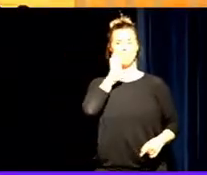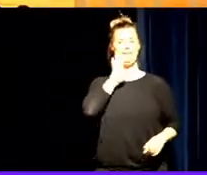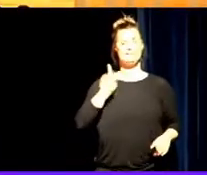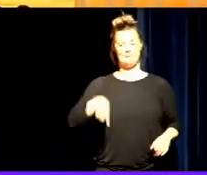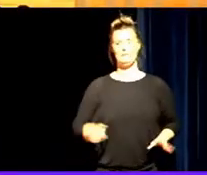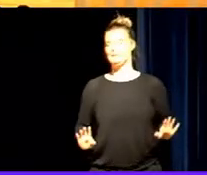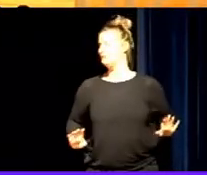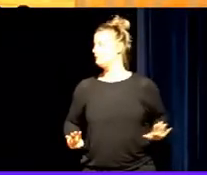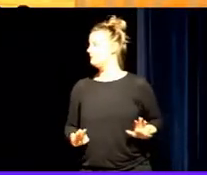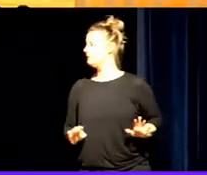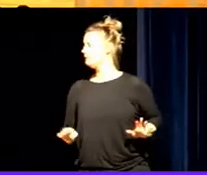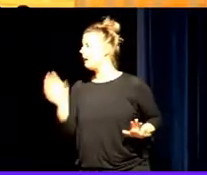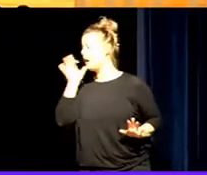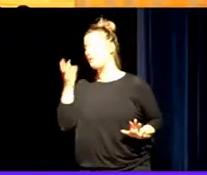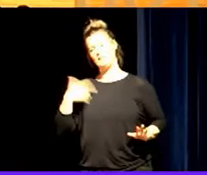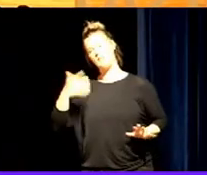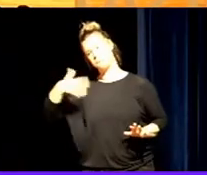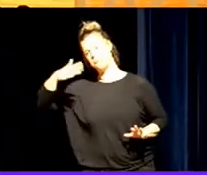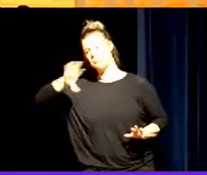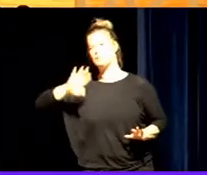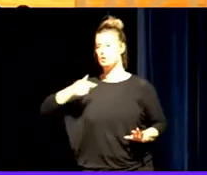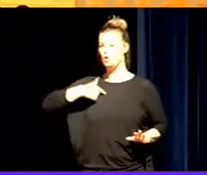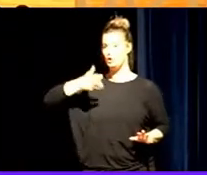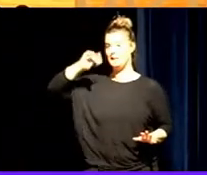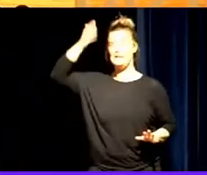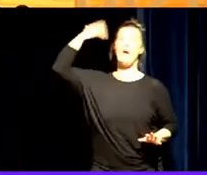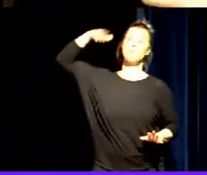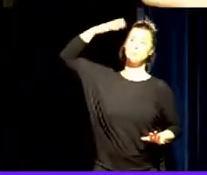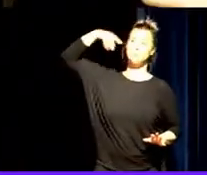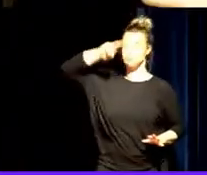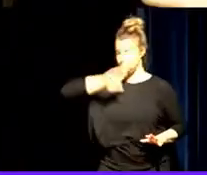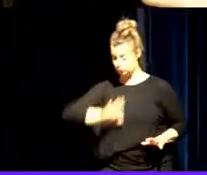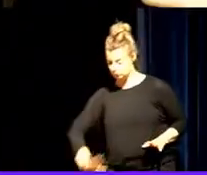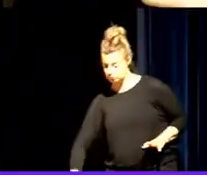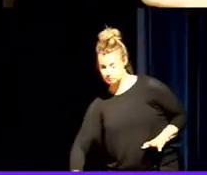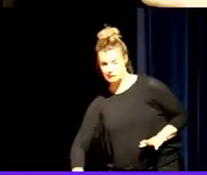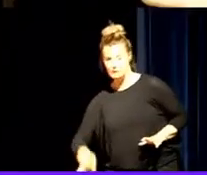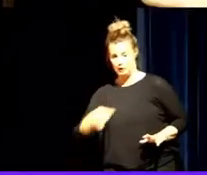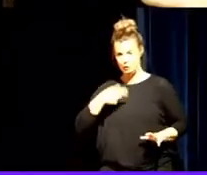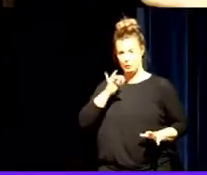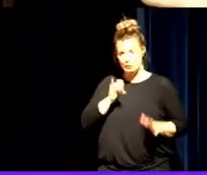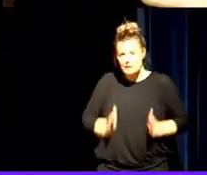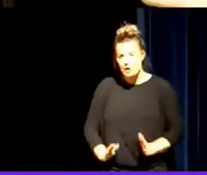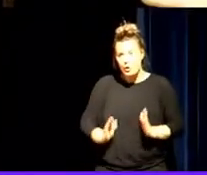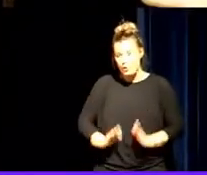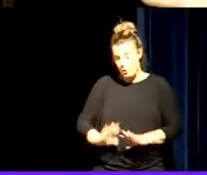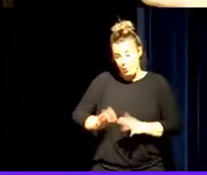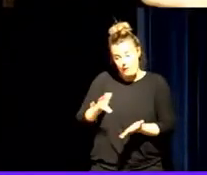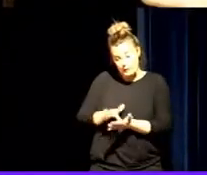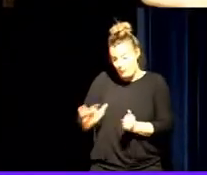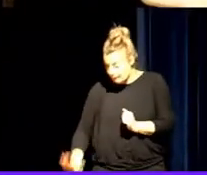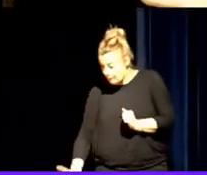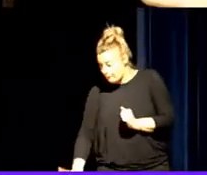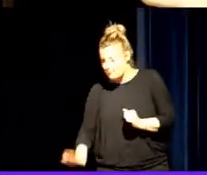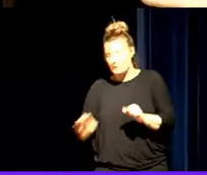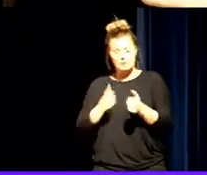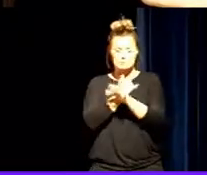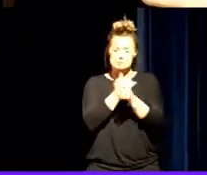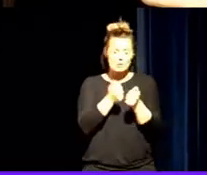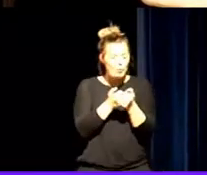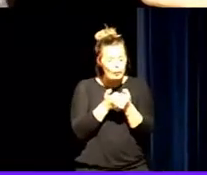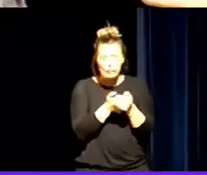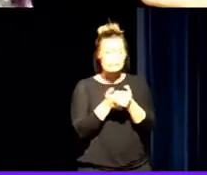Y ahora ya eso, pero tenía un crío pequeño, tengo un hijo que cuando era un crío pequeño, con los videojuegos.